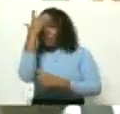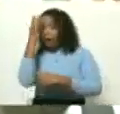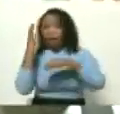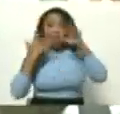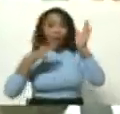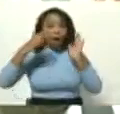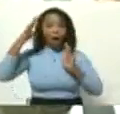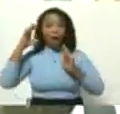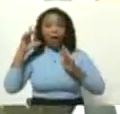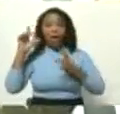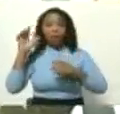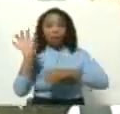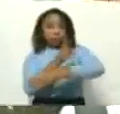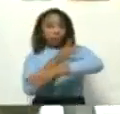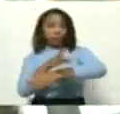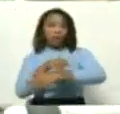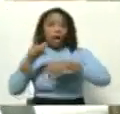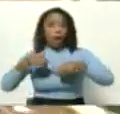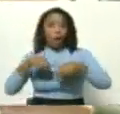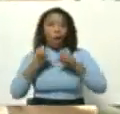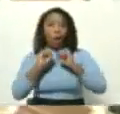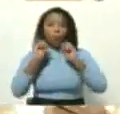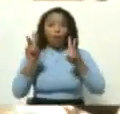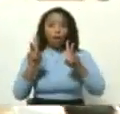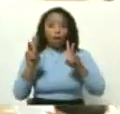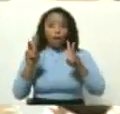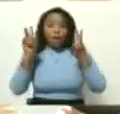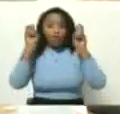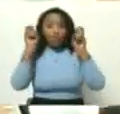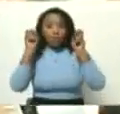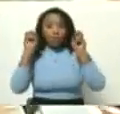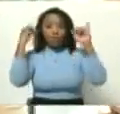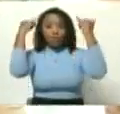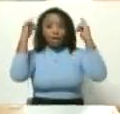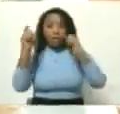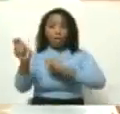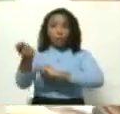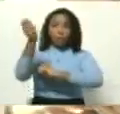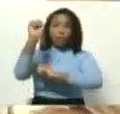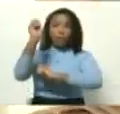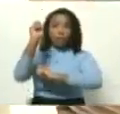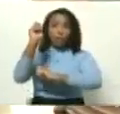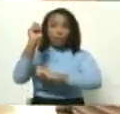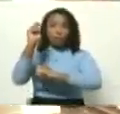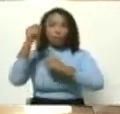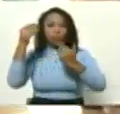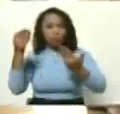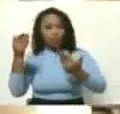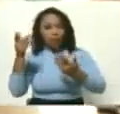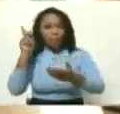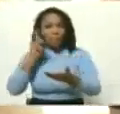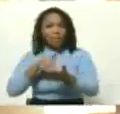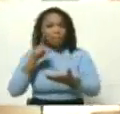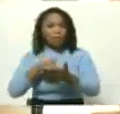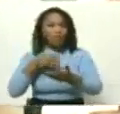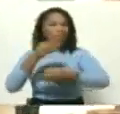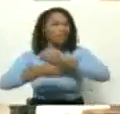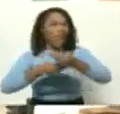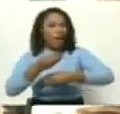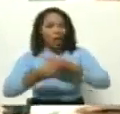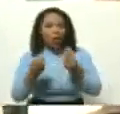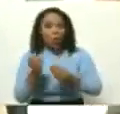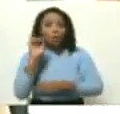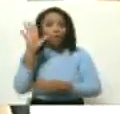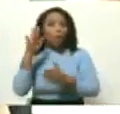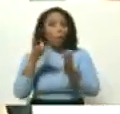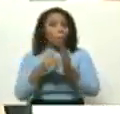ciclo de conciertos. En esta oportunidad, algo novedoso, este Festival de Papagayos. Se estima que la participación sea de al menos